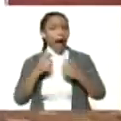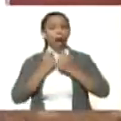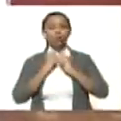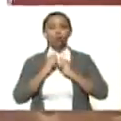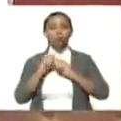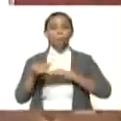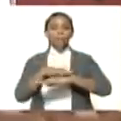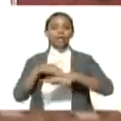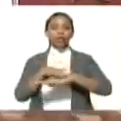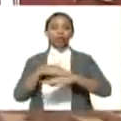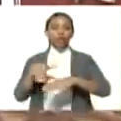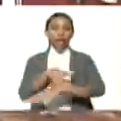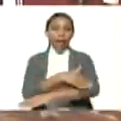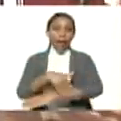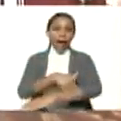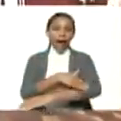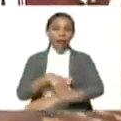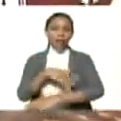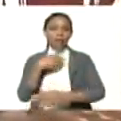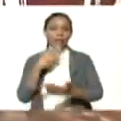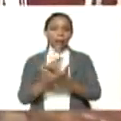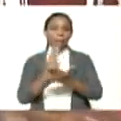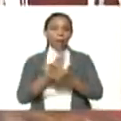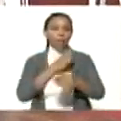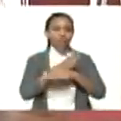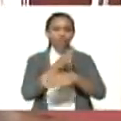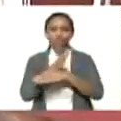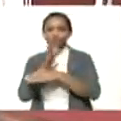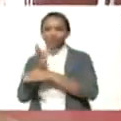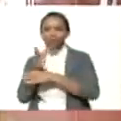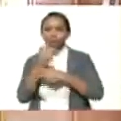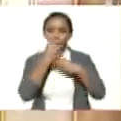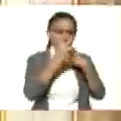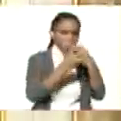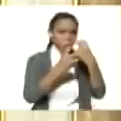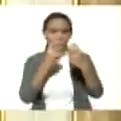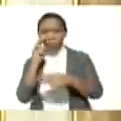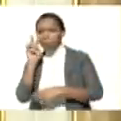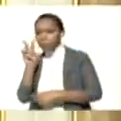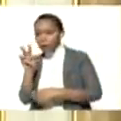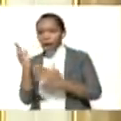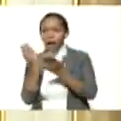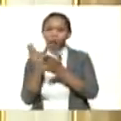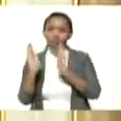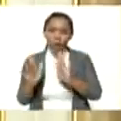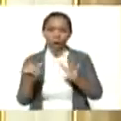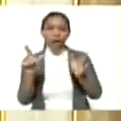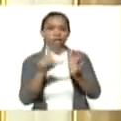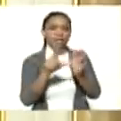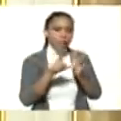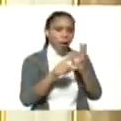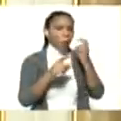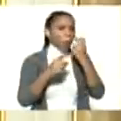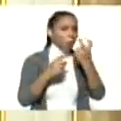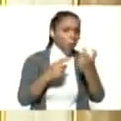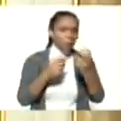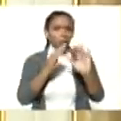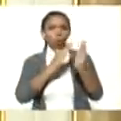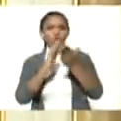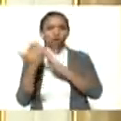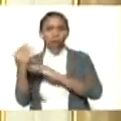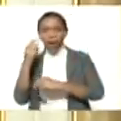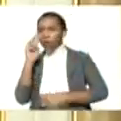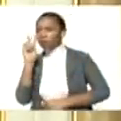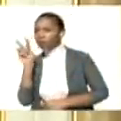un ministro de calle, era un ministro de recorrer escuelas, liceos, comunidades.